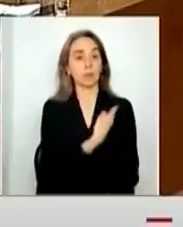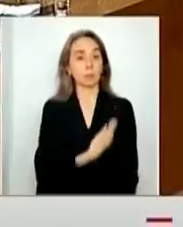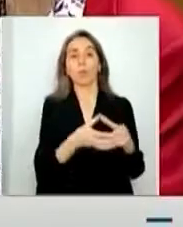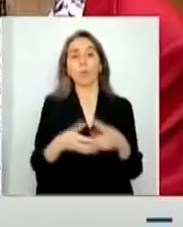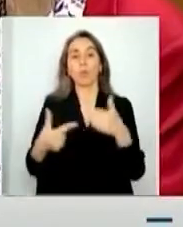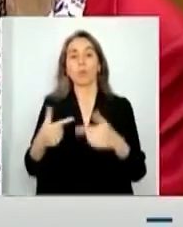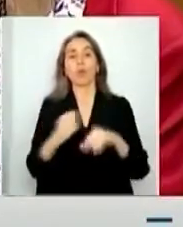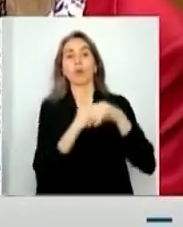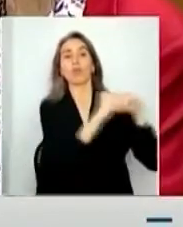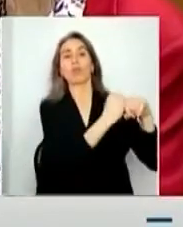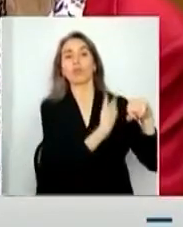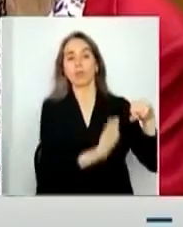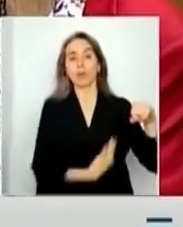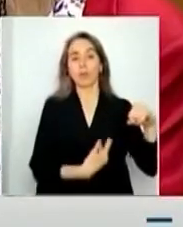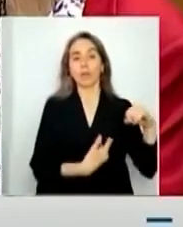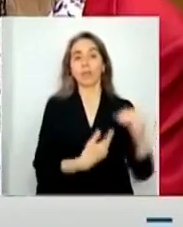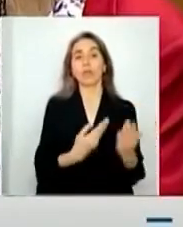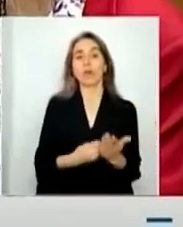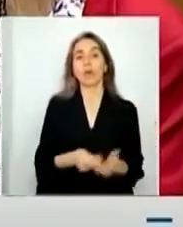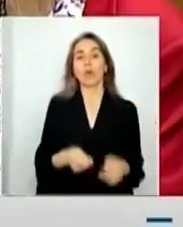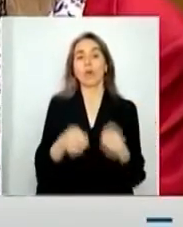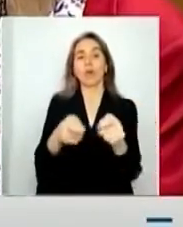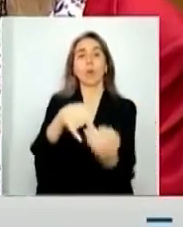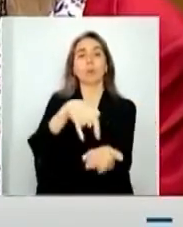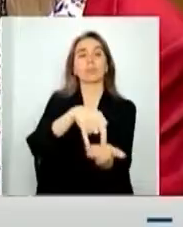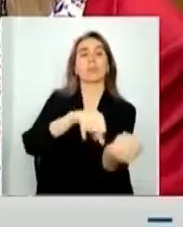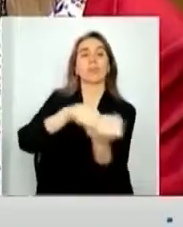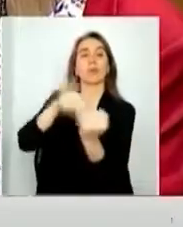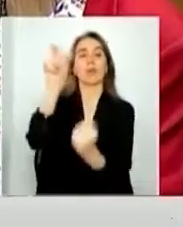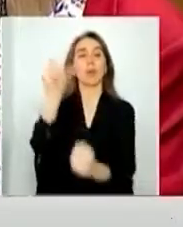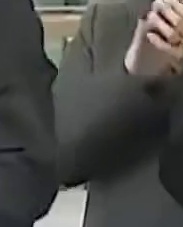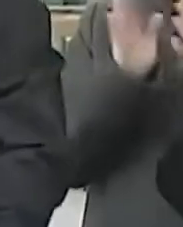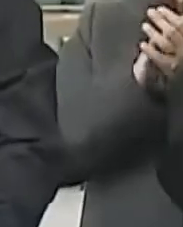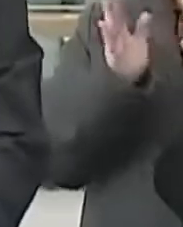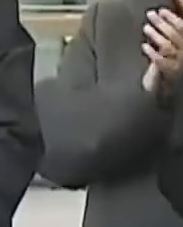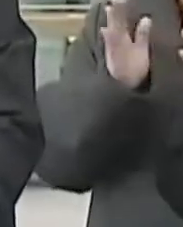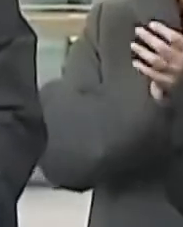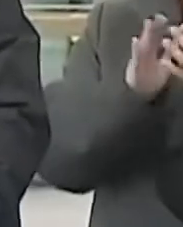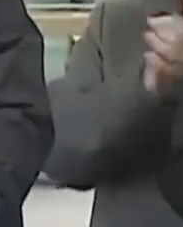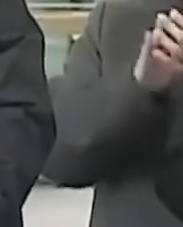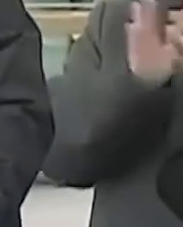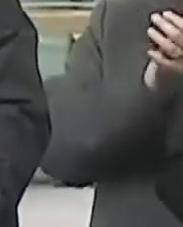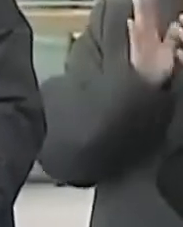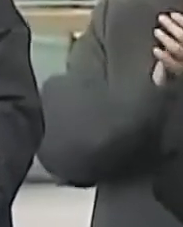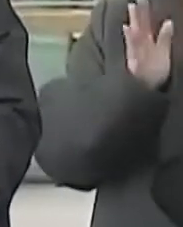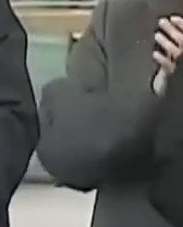responsabilizar a él porque, perdónenme la expresión, no, él no es un brujo, ¿no?